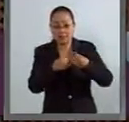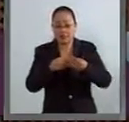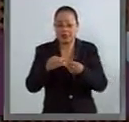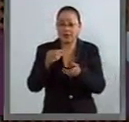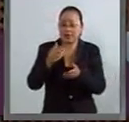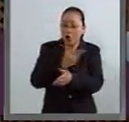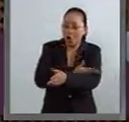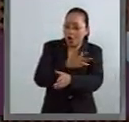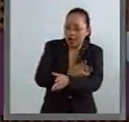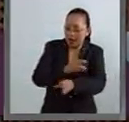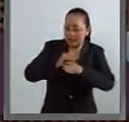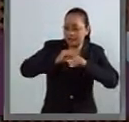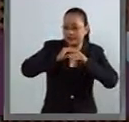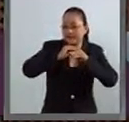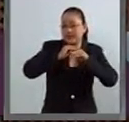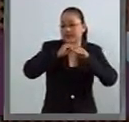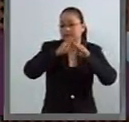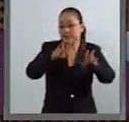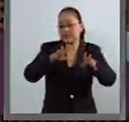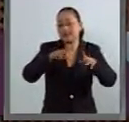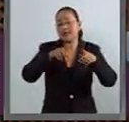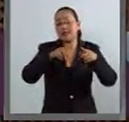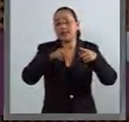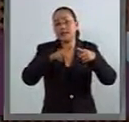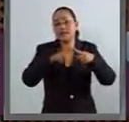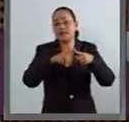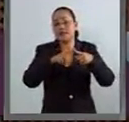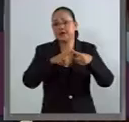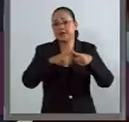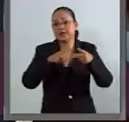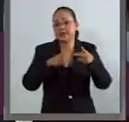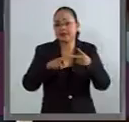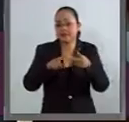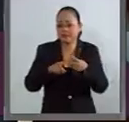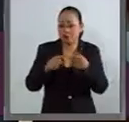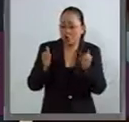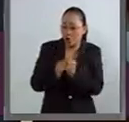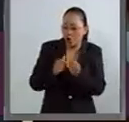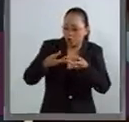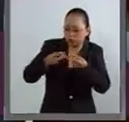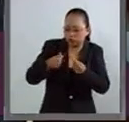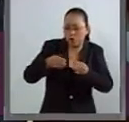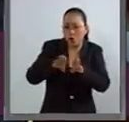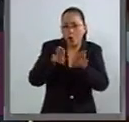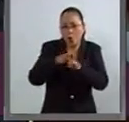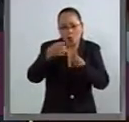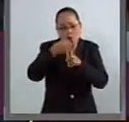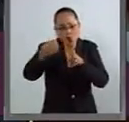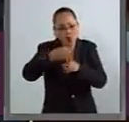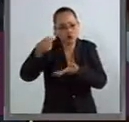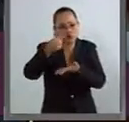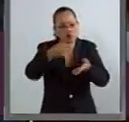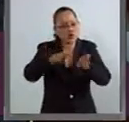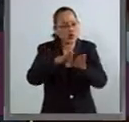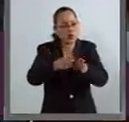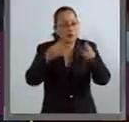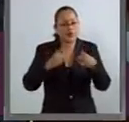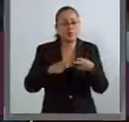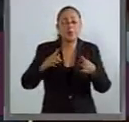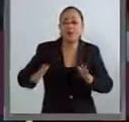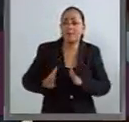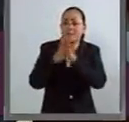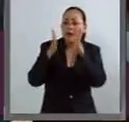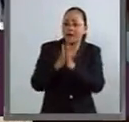la transparencia para los parlamentos abiertos, con rendición de cuentas, la participación